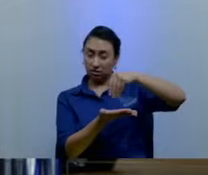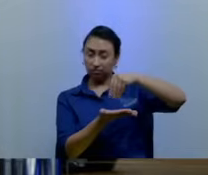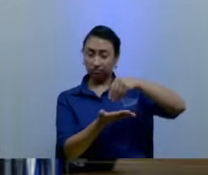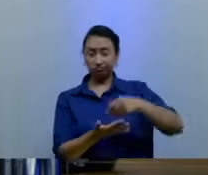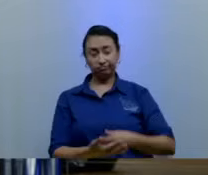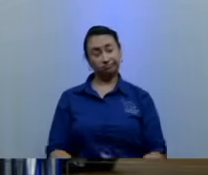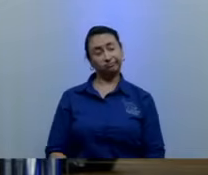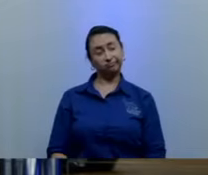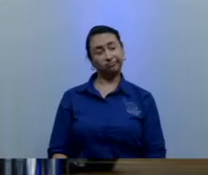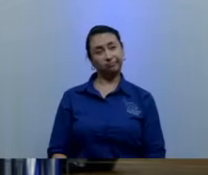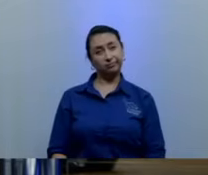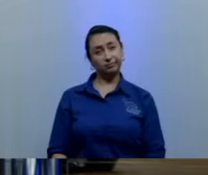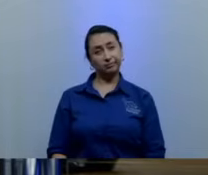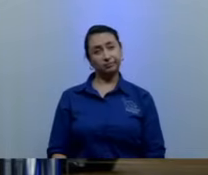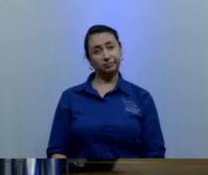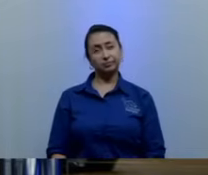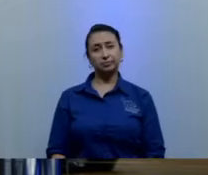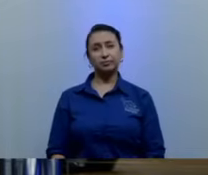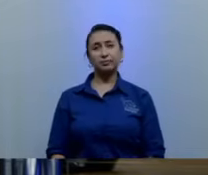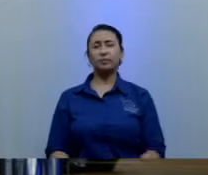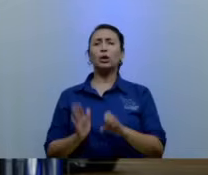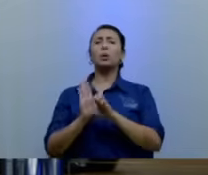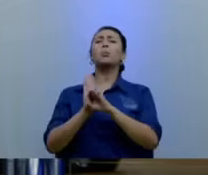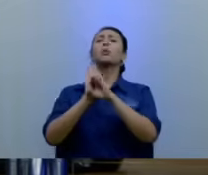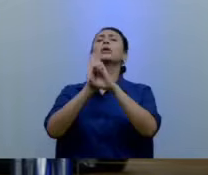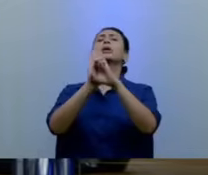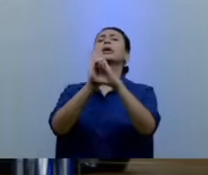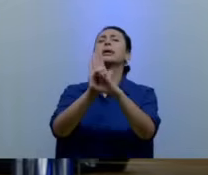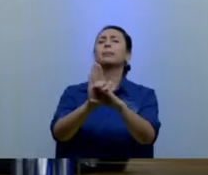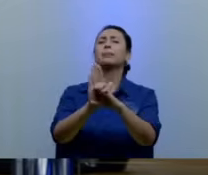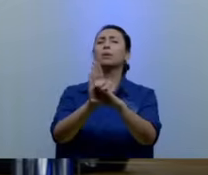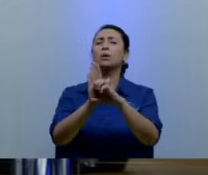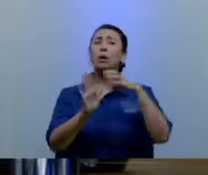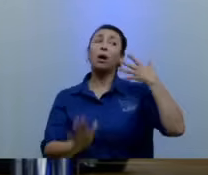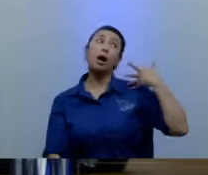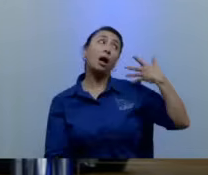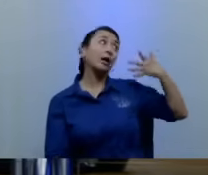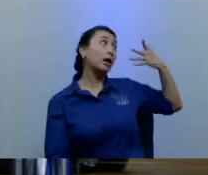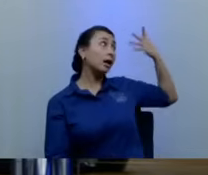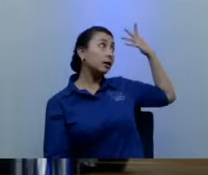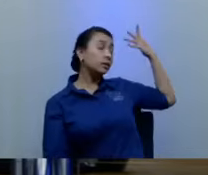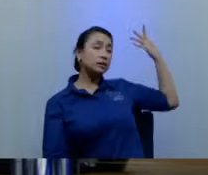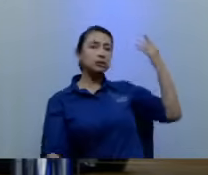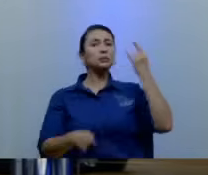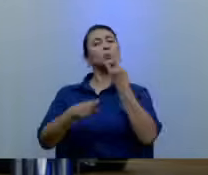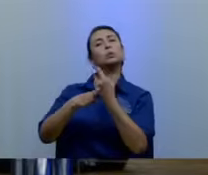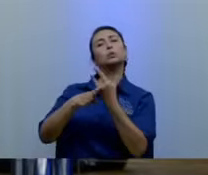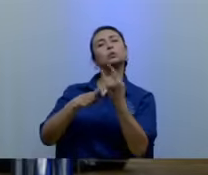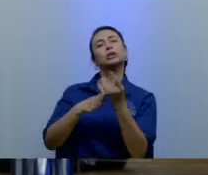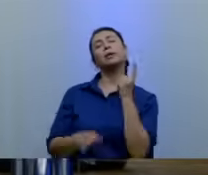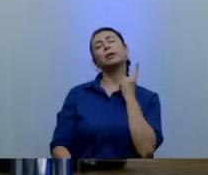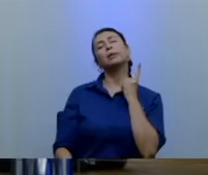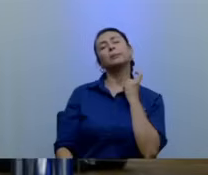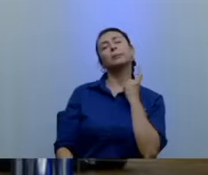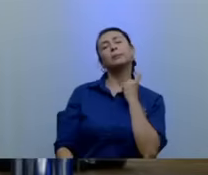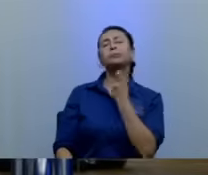cosas. Digamos, utilizaban perfumes. Pero eso los tenían que porque se